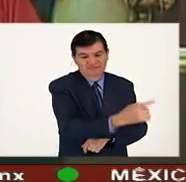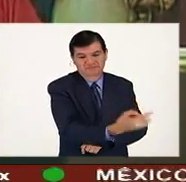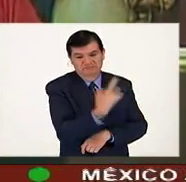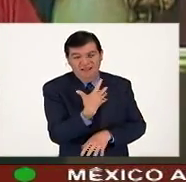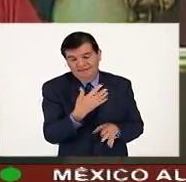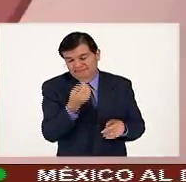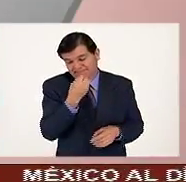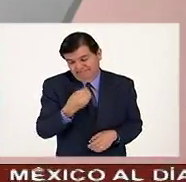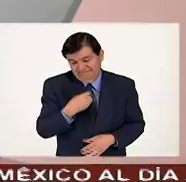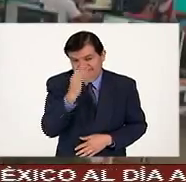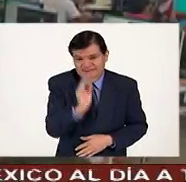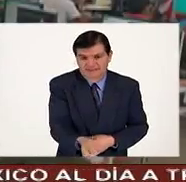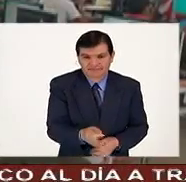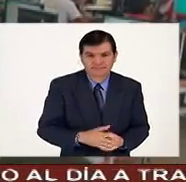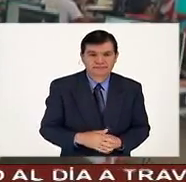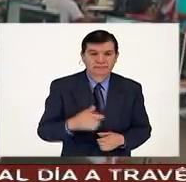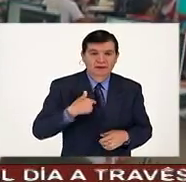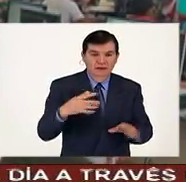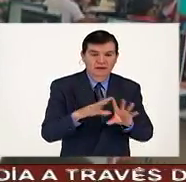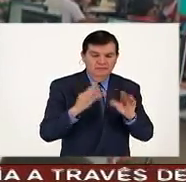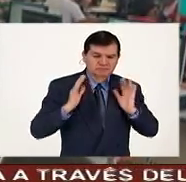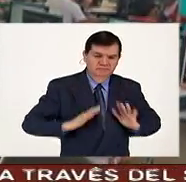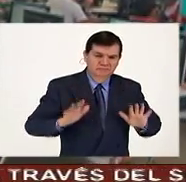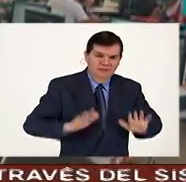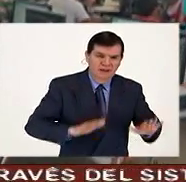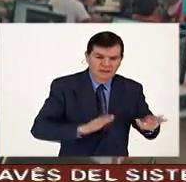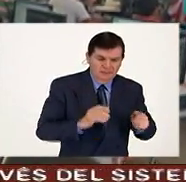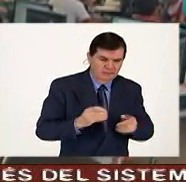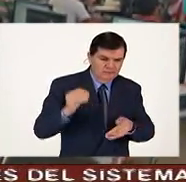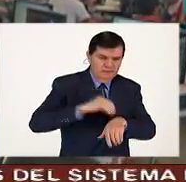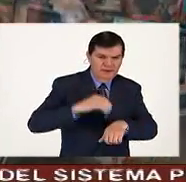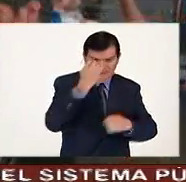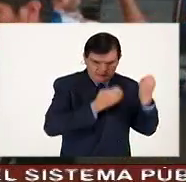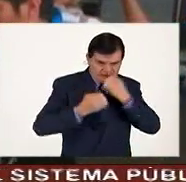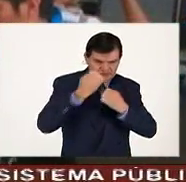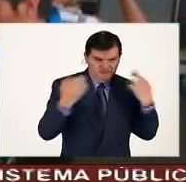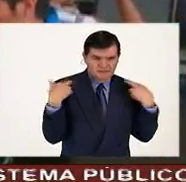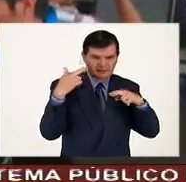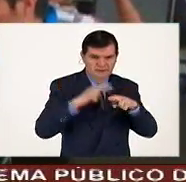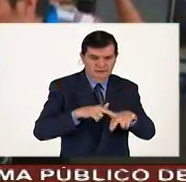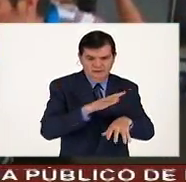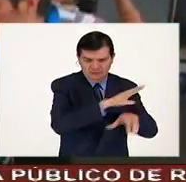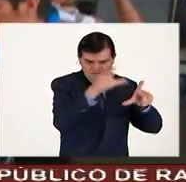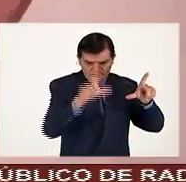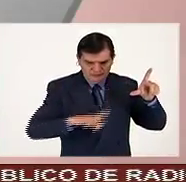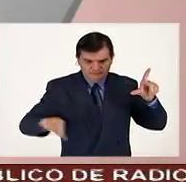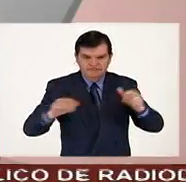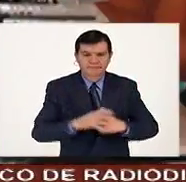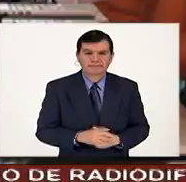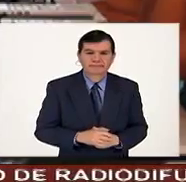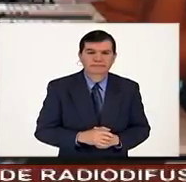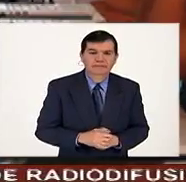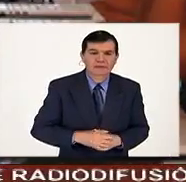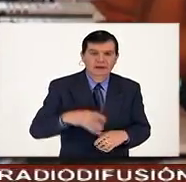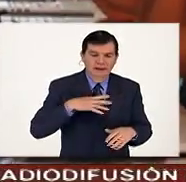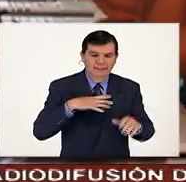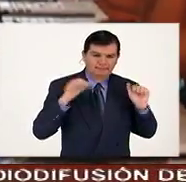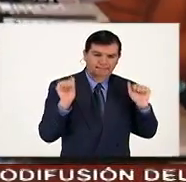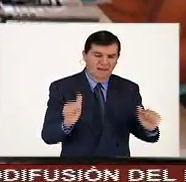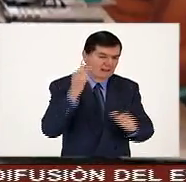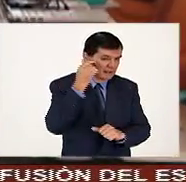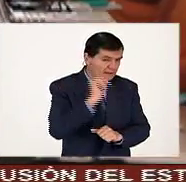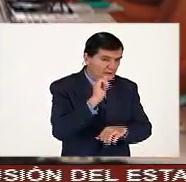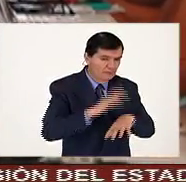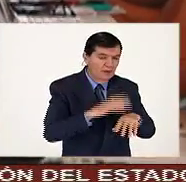aceptarlos. En completa calma continúa aplicándose la evaluación docente en todo el país. Saldo blanco en